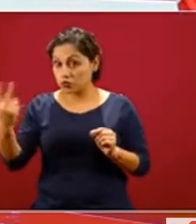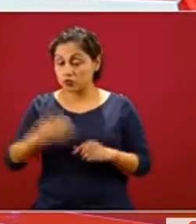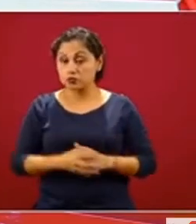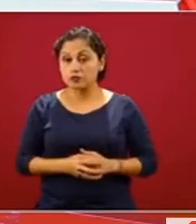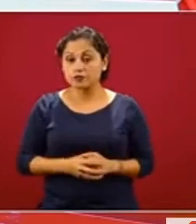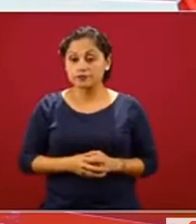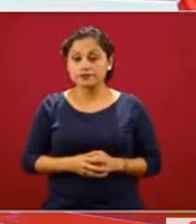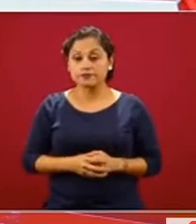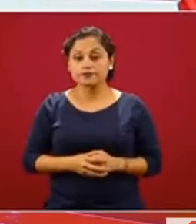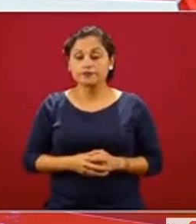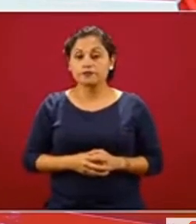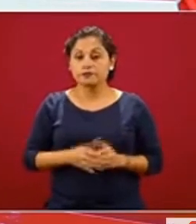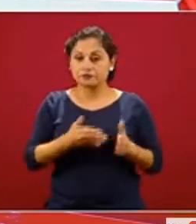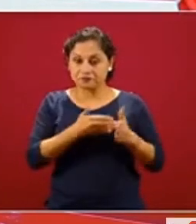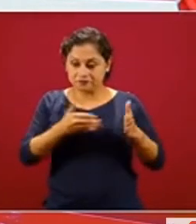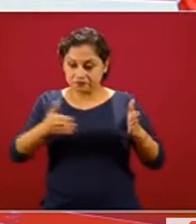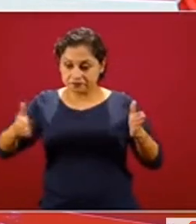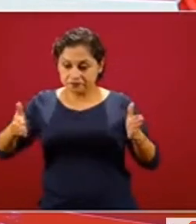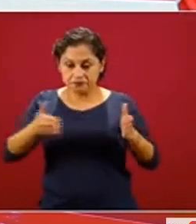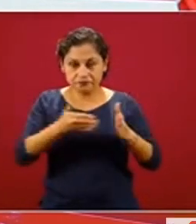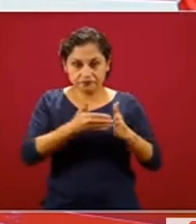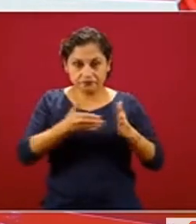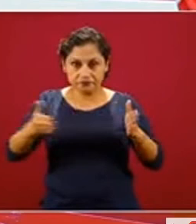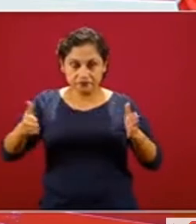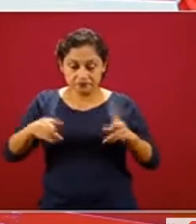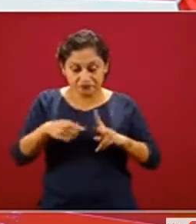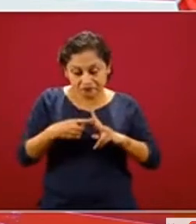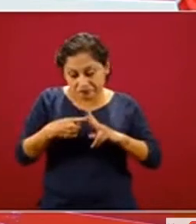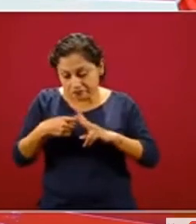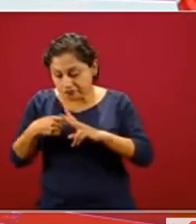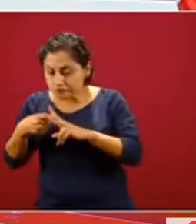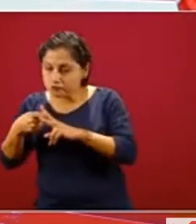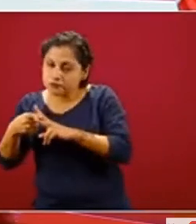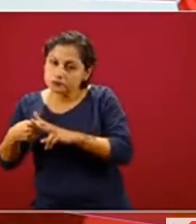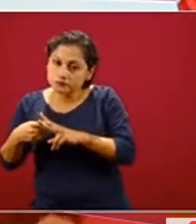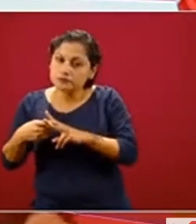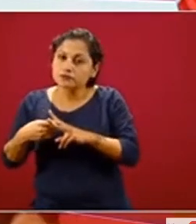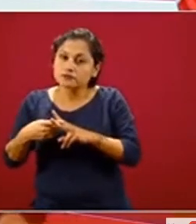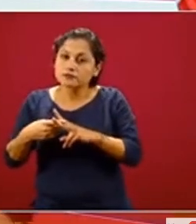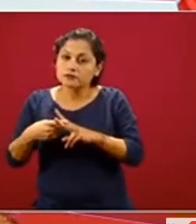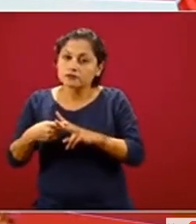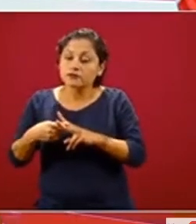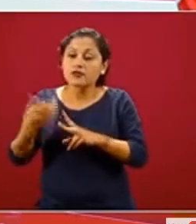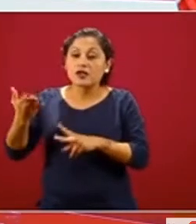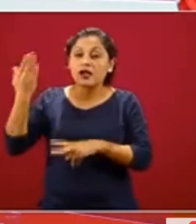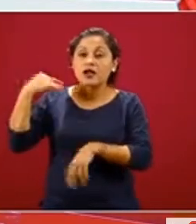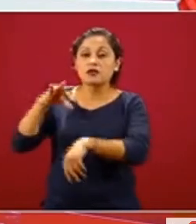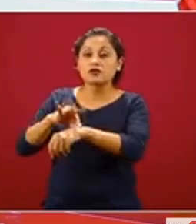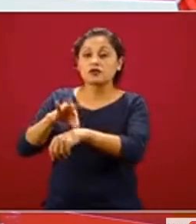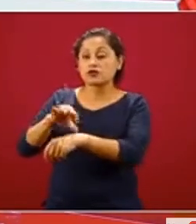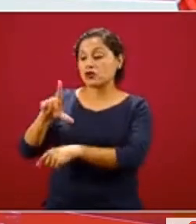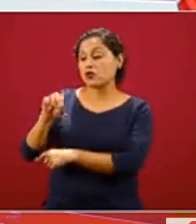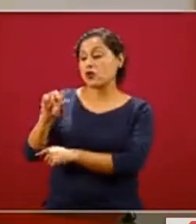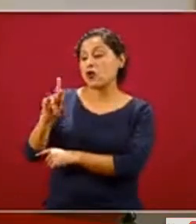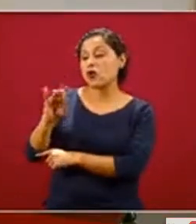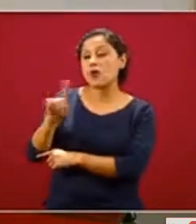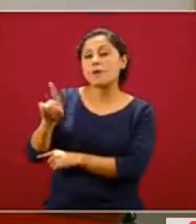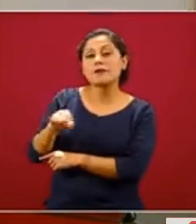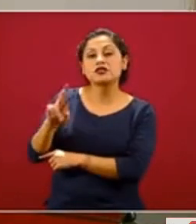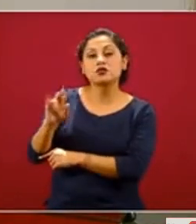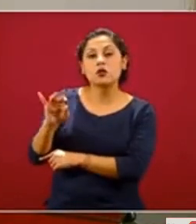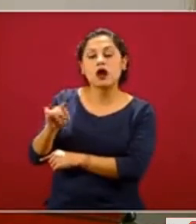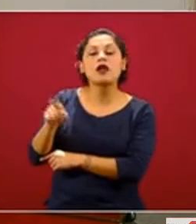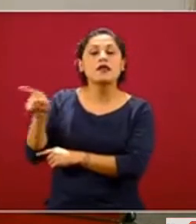intervalo tuvimos un conjunto de números que presentó el doctor López Ridaura en una ocasión aquí, cuando habló